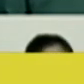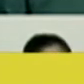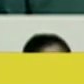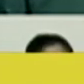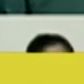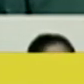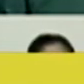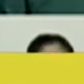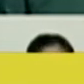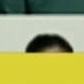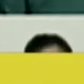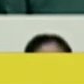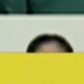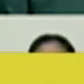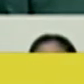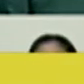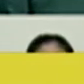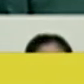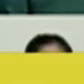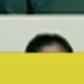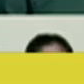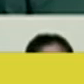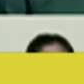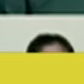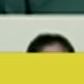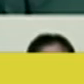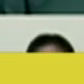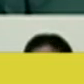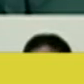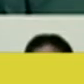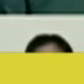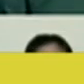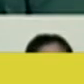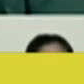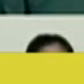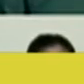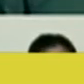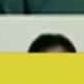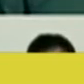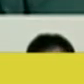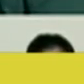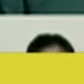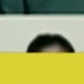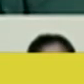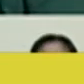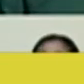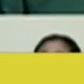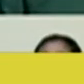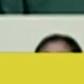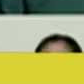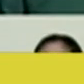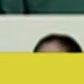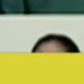estabilidad, independencia, soberanía y paz. En tal sentido, solo reconocemos